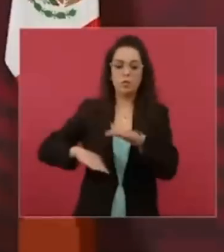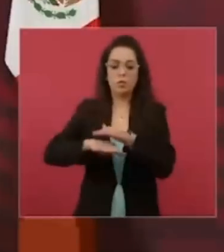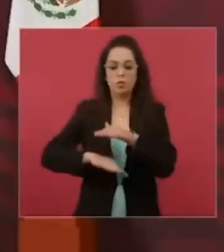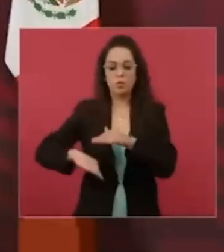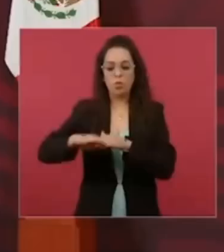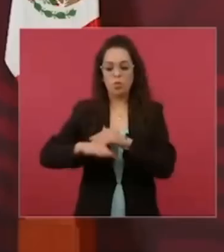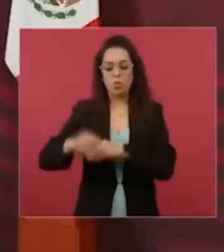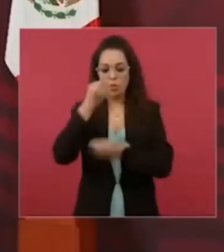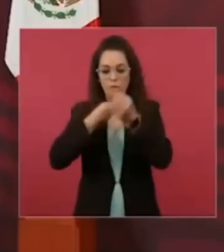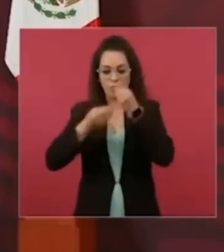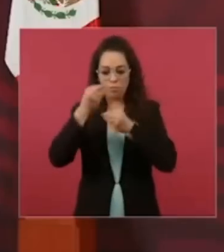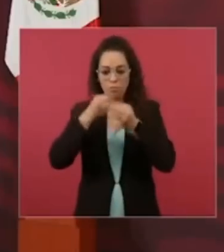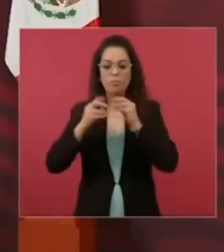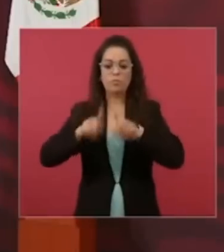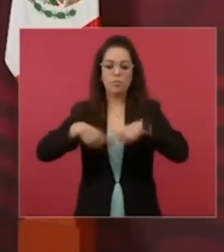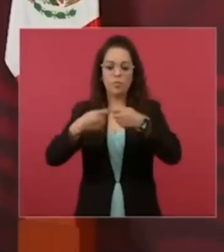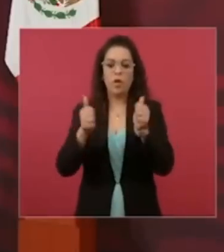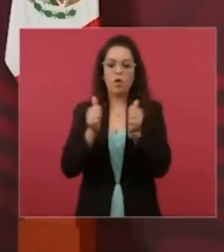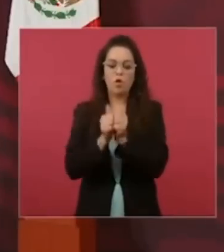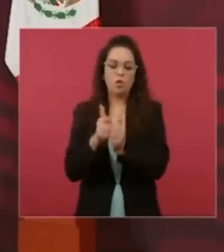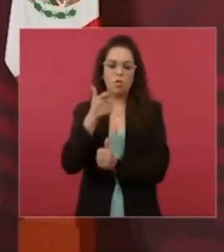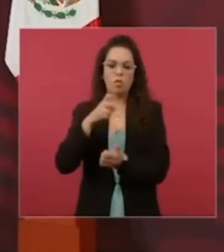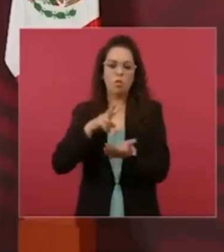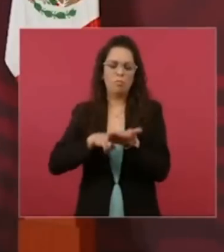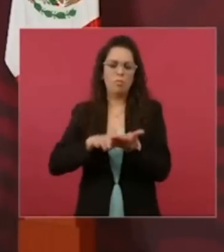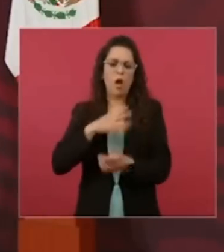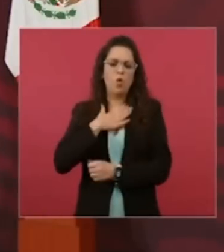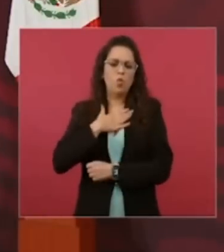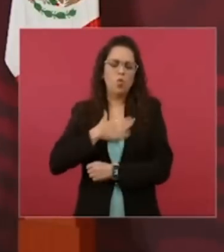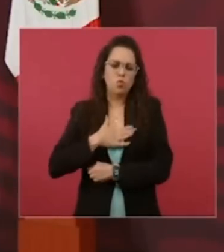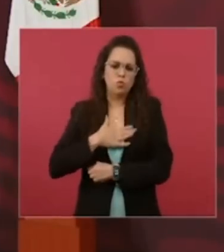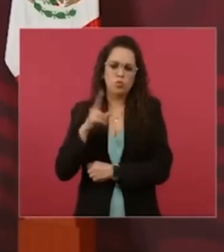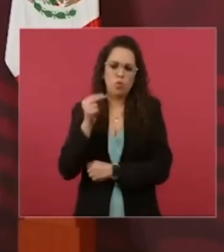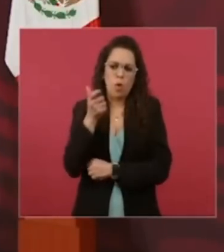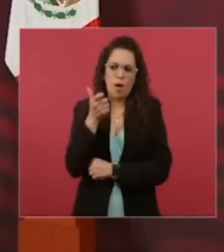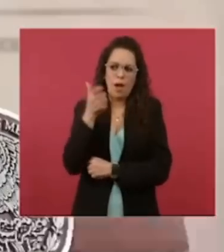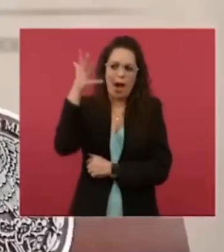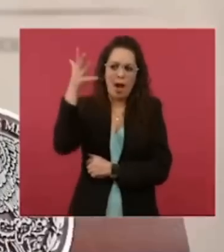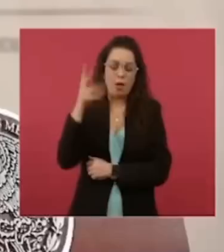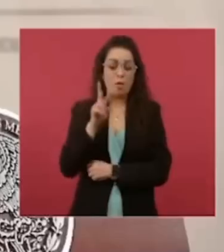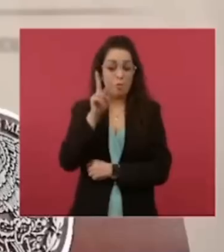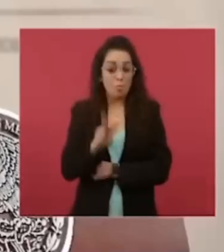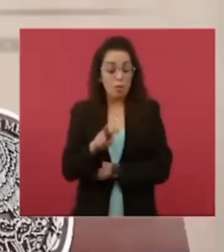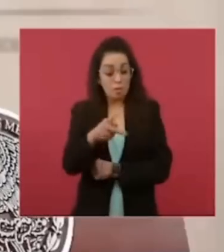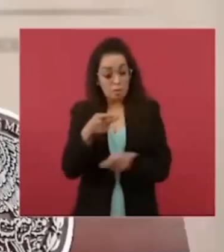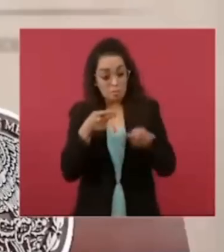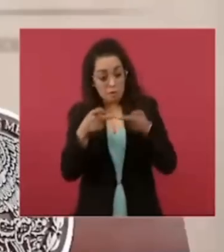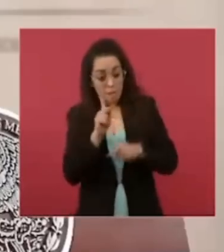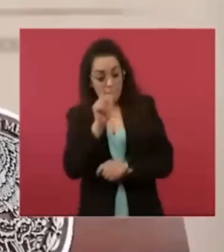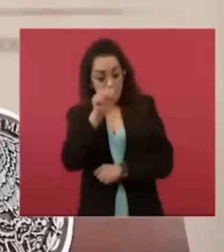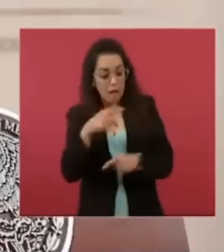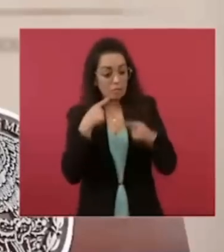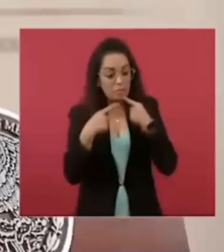PAN. Así es, amigos y amigas, vamos a ir a toda esa información. Y hoy el presidente nos da buenas